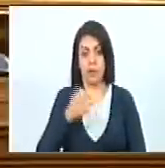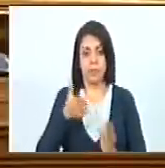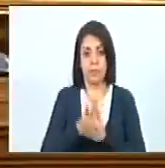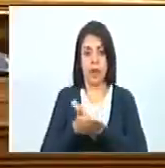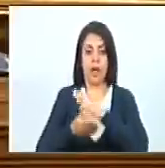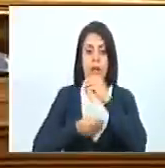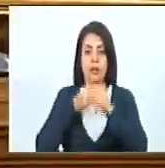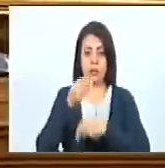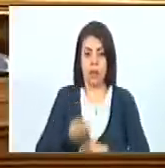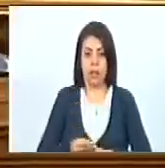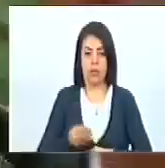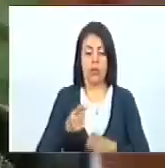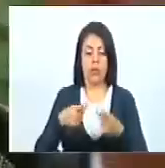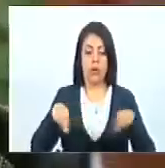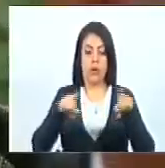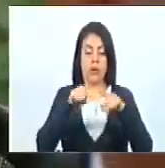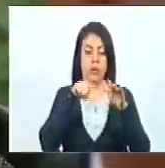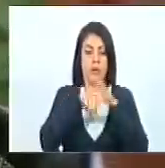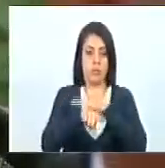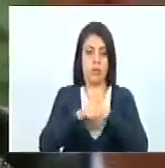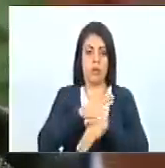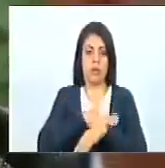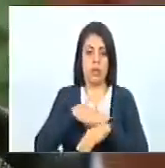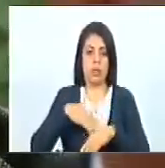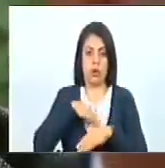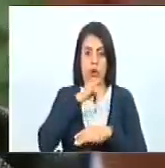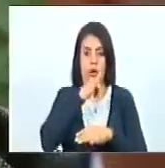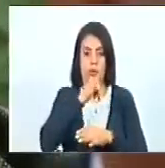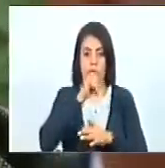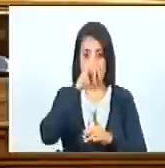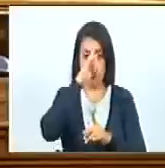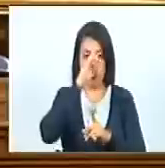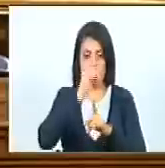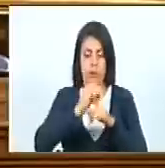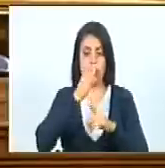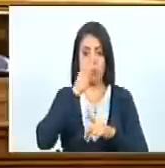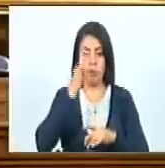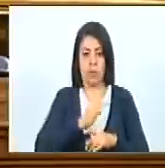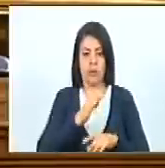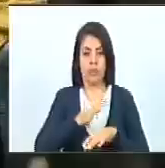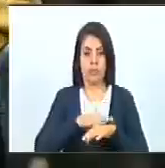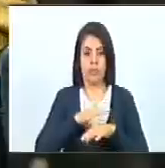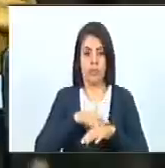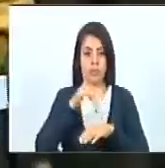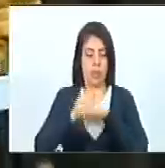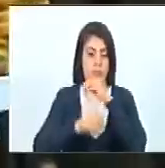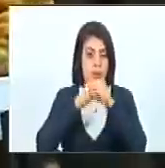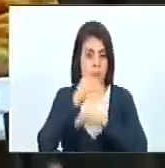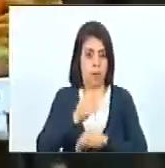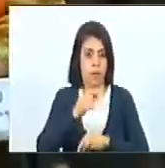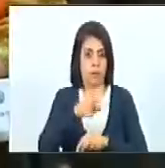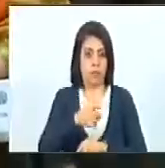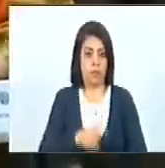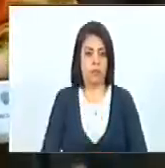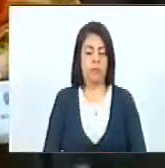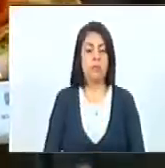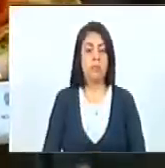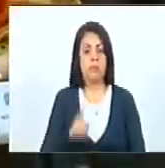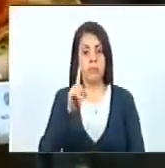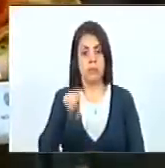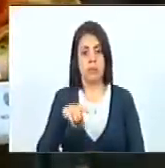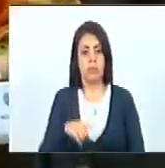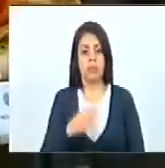está ocurriendo allí. Yo quiero un informe objetivo, veraz, de lo que allí está ocurriendo. Si lo hace